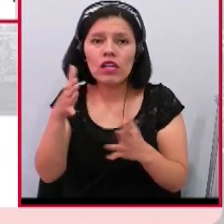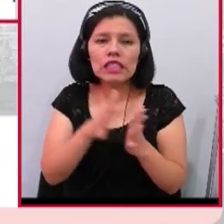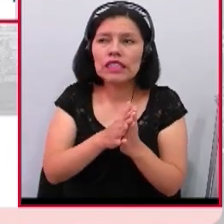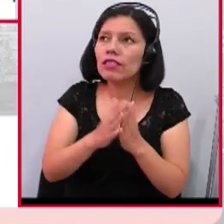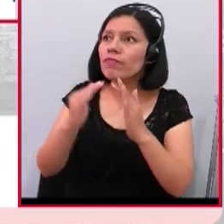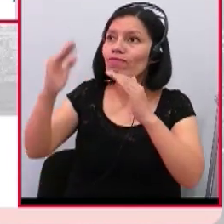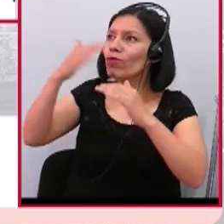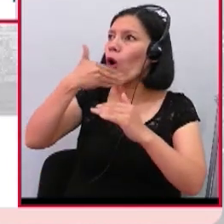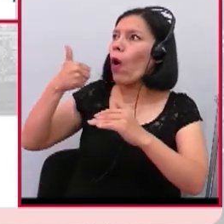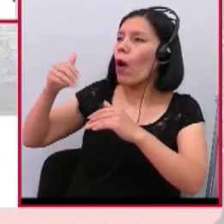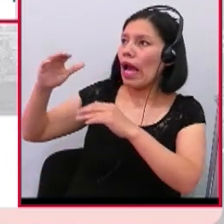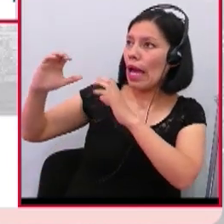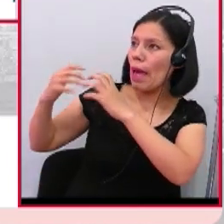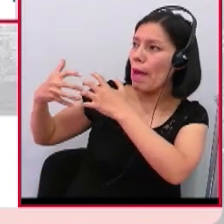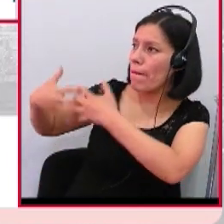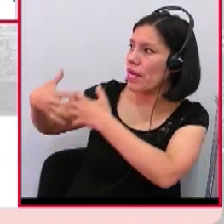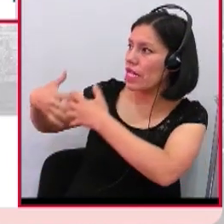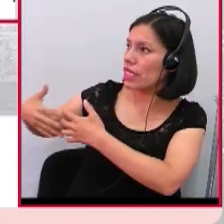creo.